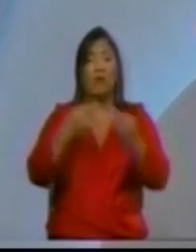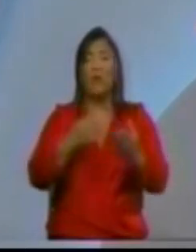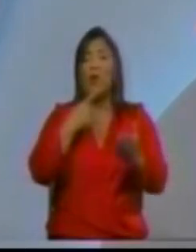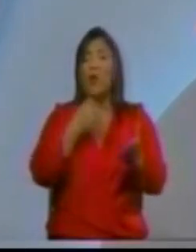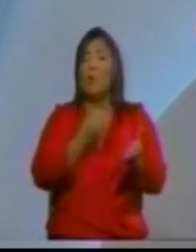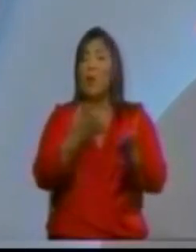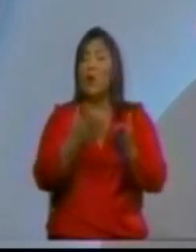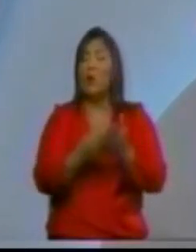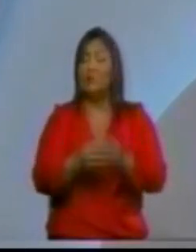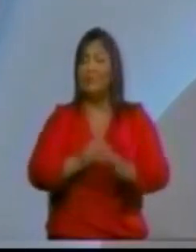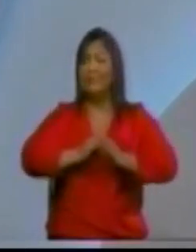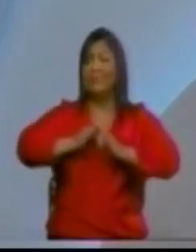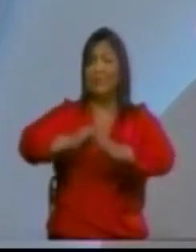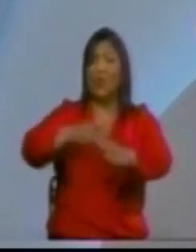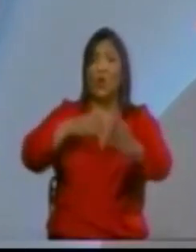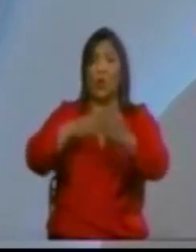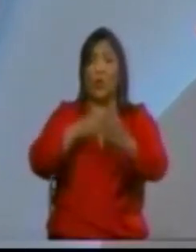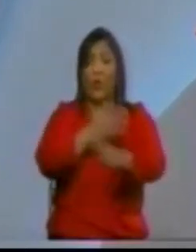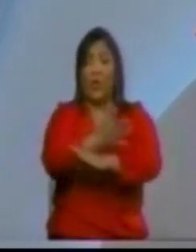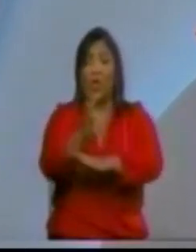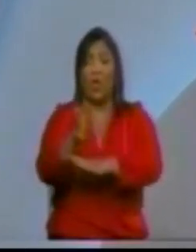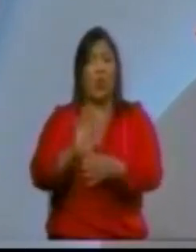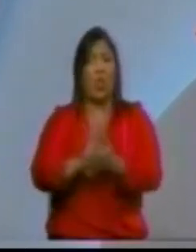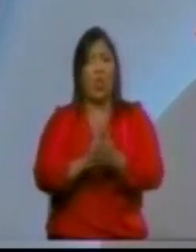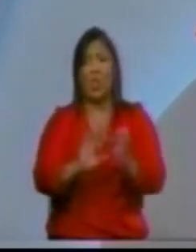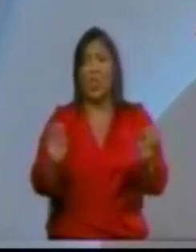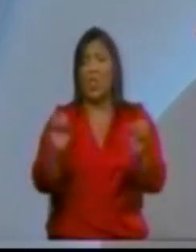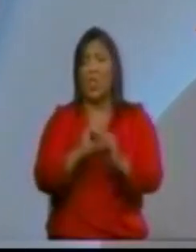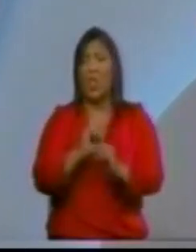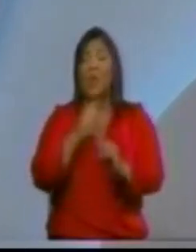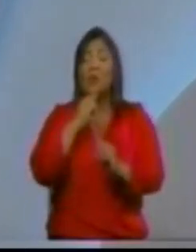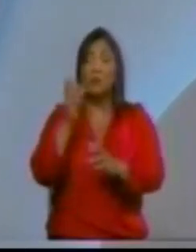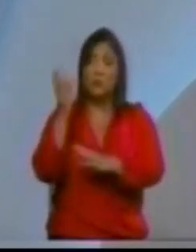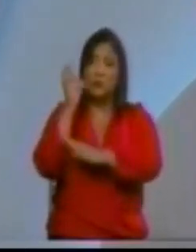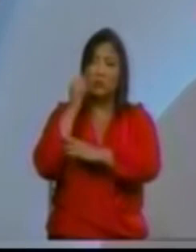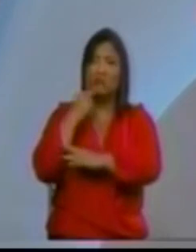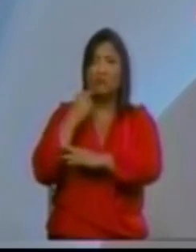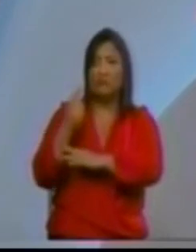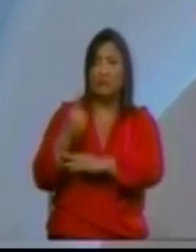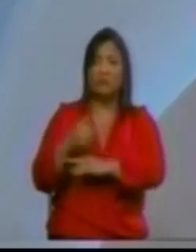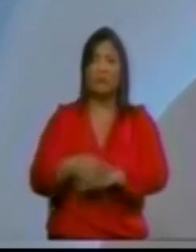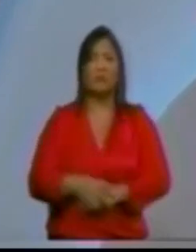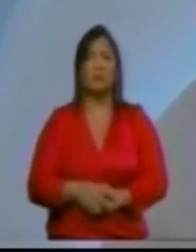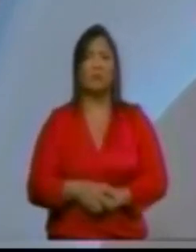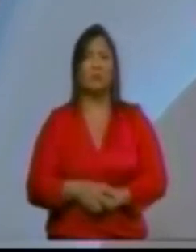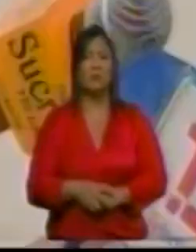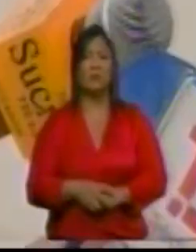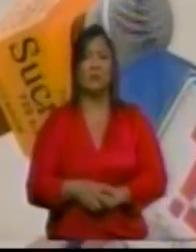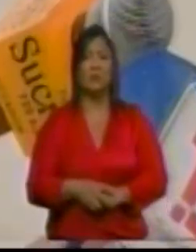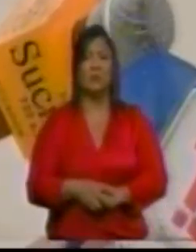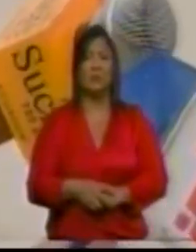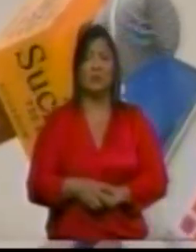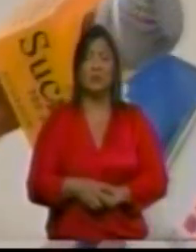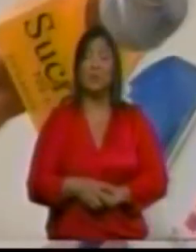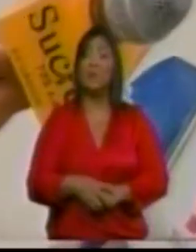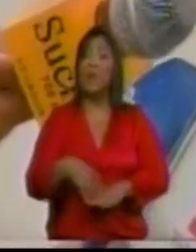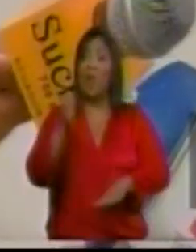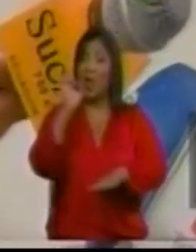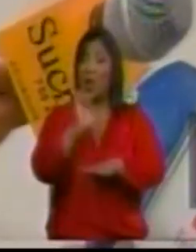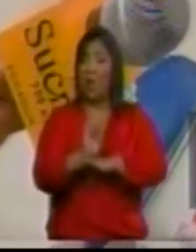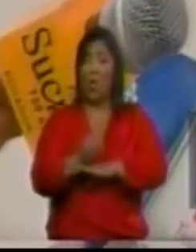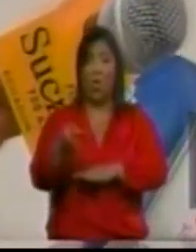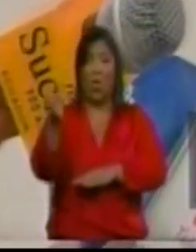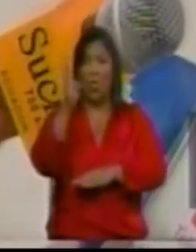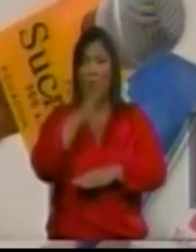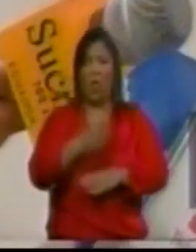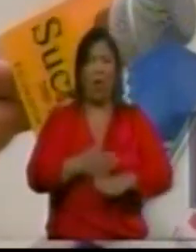en contra de ellos ni de nadie en particular. Escuchemos sus declaraciones. En este país no se usó nunca fuerza